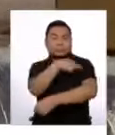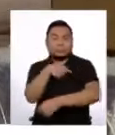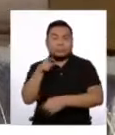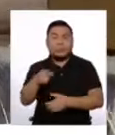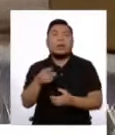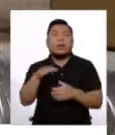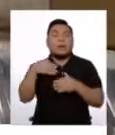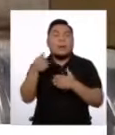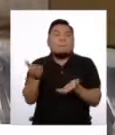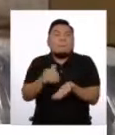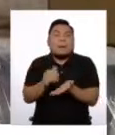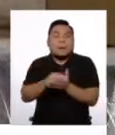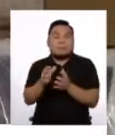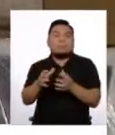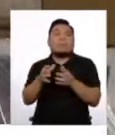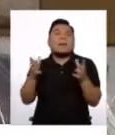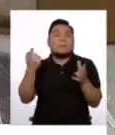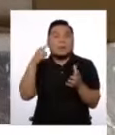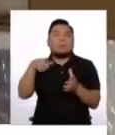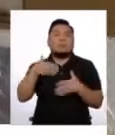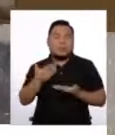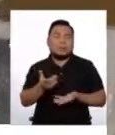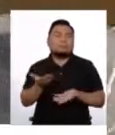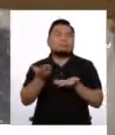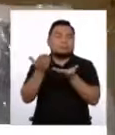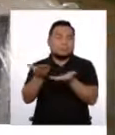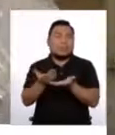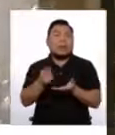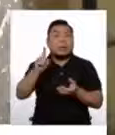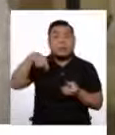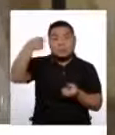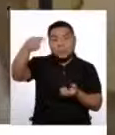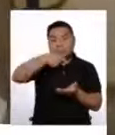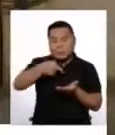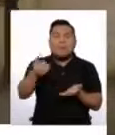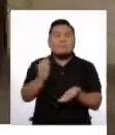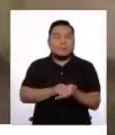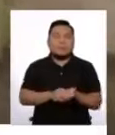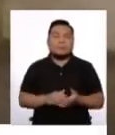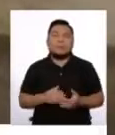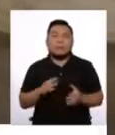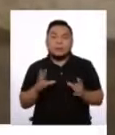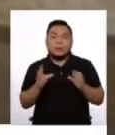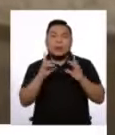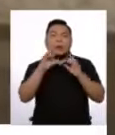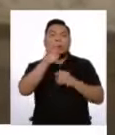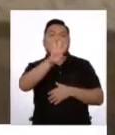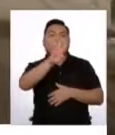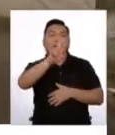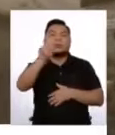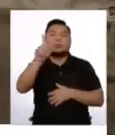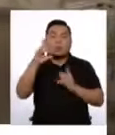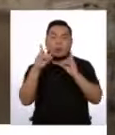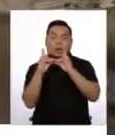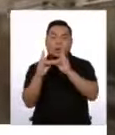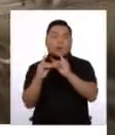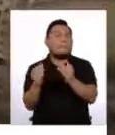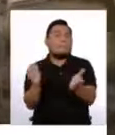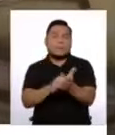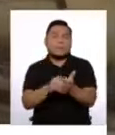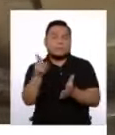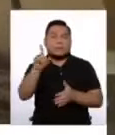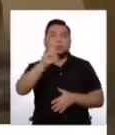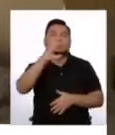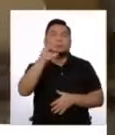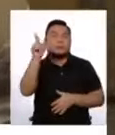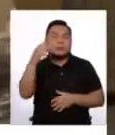duplicar. En cuatro o cinco semanas, perdón. Vamos a agregar 41 camas más de unidad de cuidados intensivos